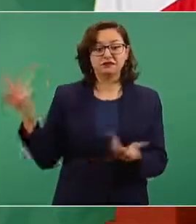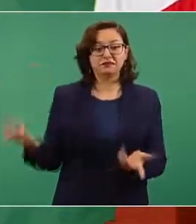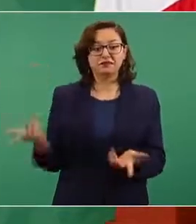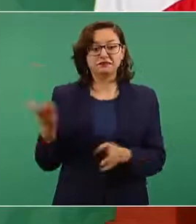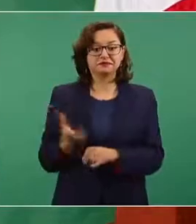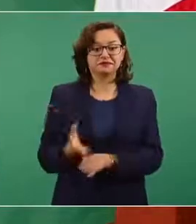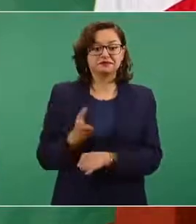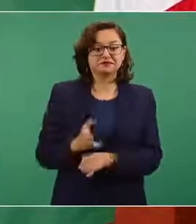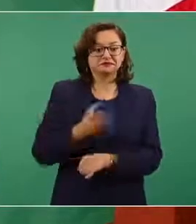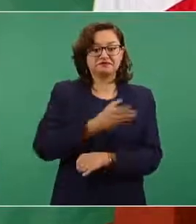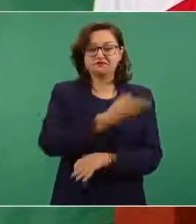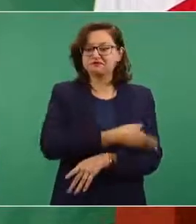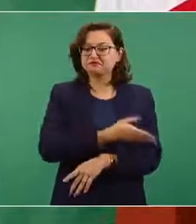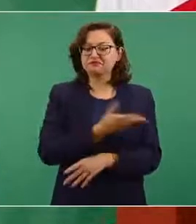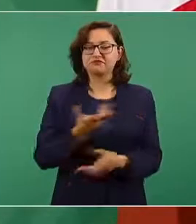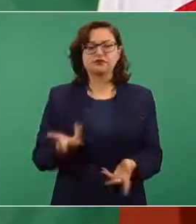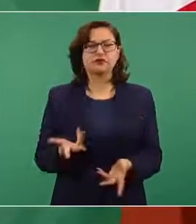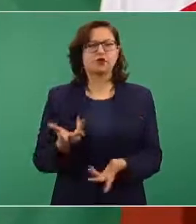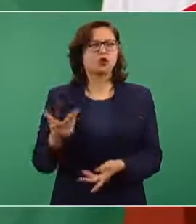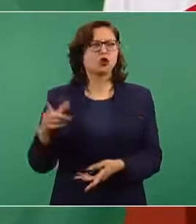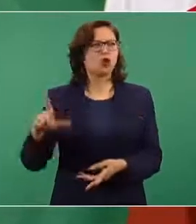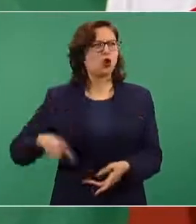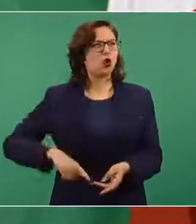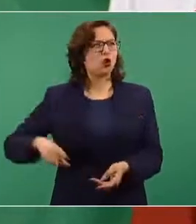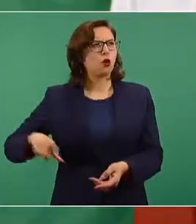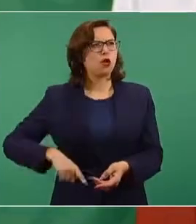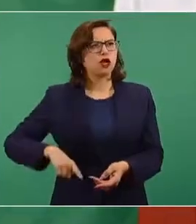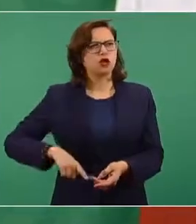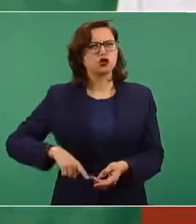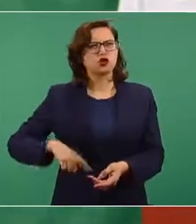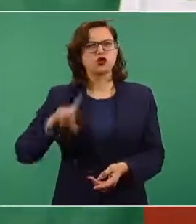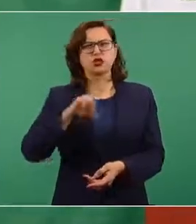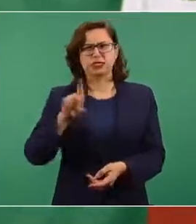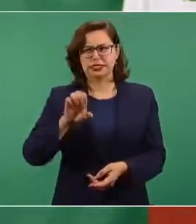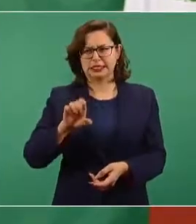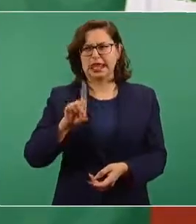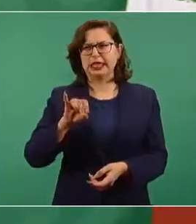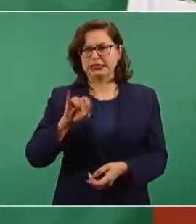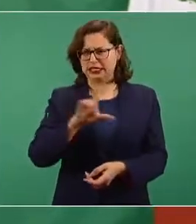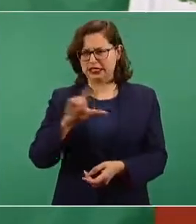Creo que en el gobierno de Zedillo,